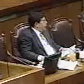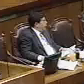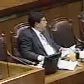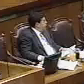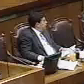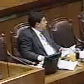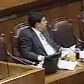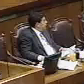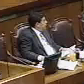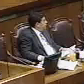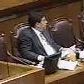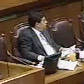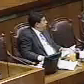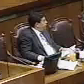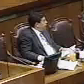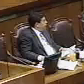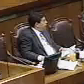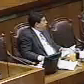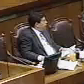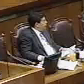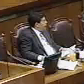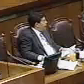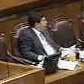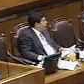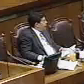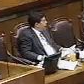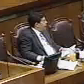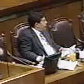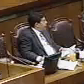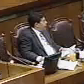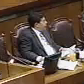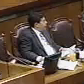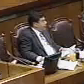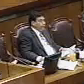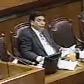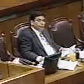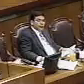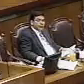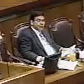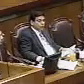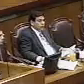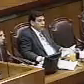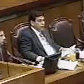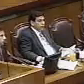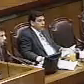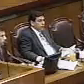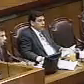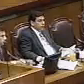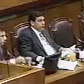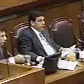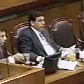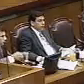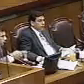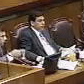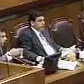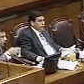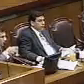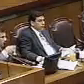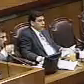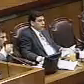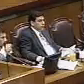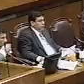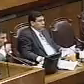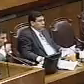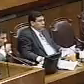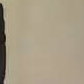presidente, simplemente pedirle que tal vez o invitemos a votar definitivamente porque aquí no